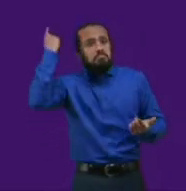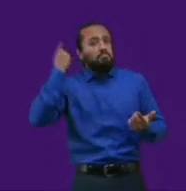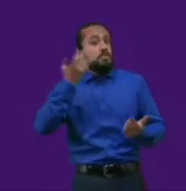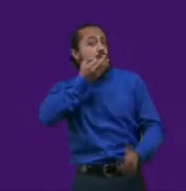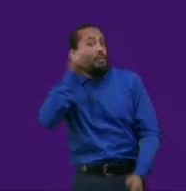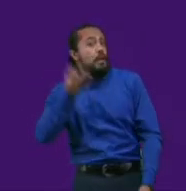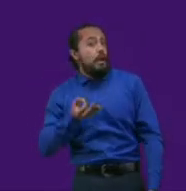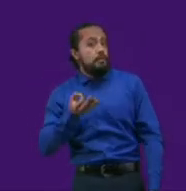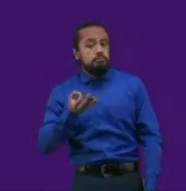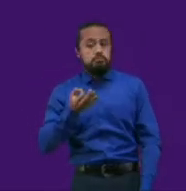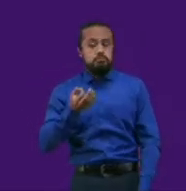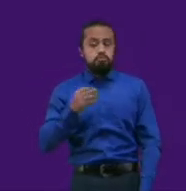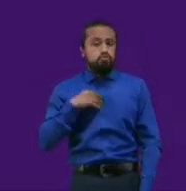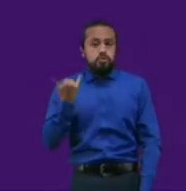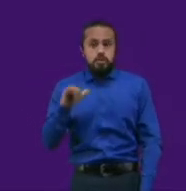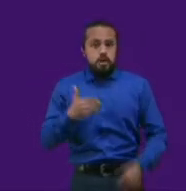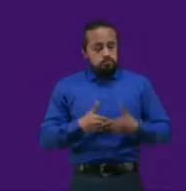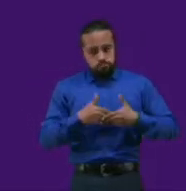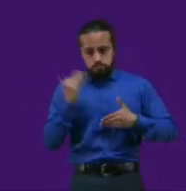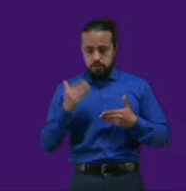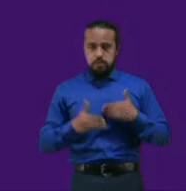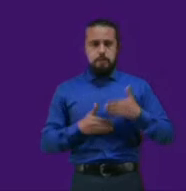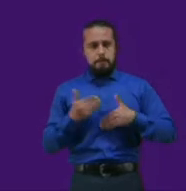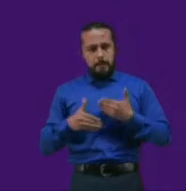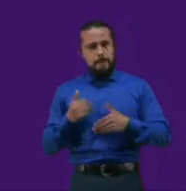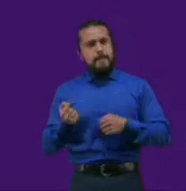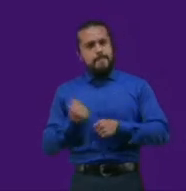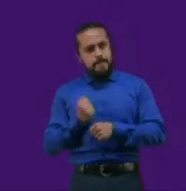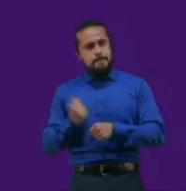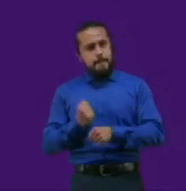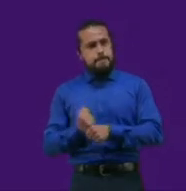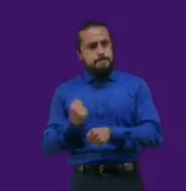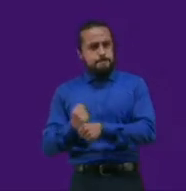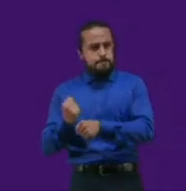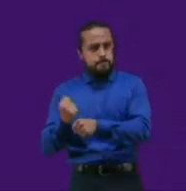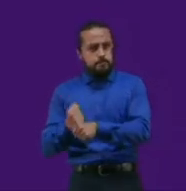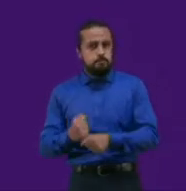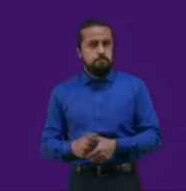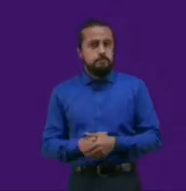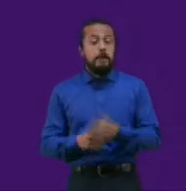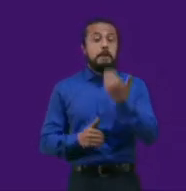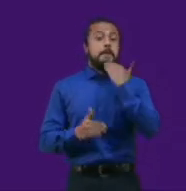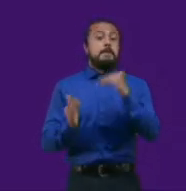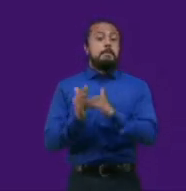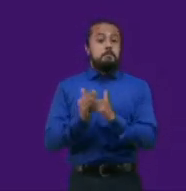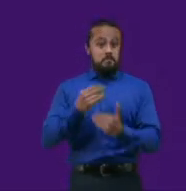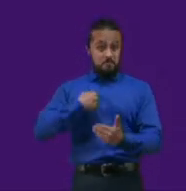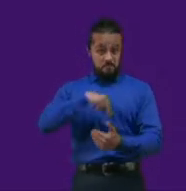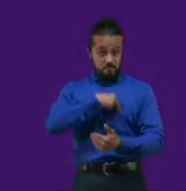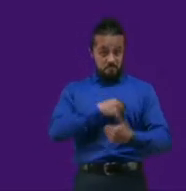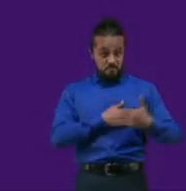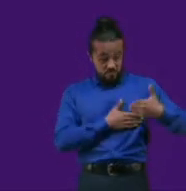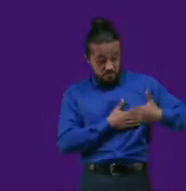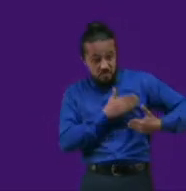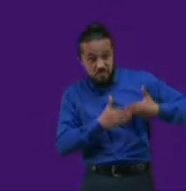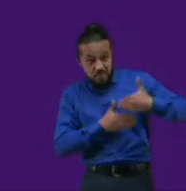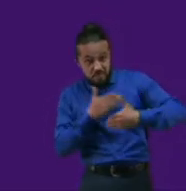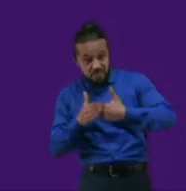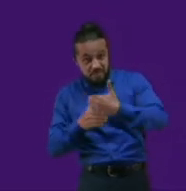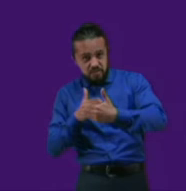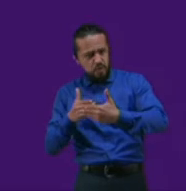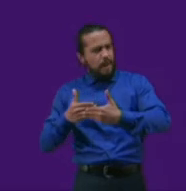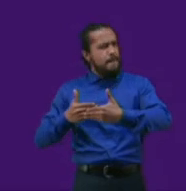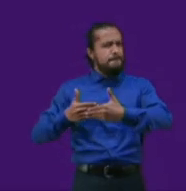pasé para atrás y seguimos trabajando y trabajando. Si nosotros hubiéramos hecho ese proceso muy al